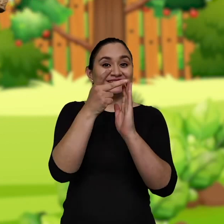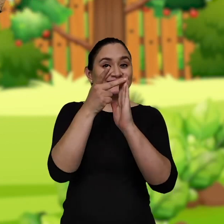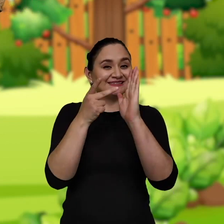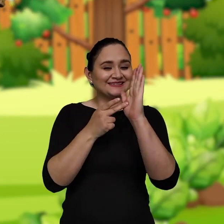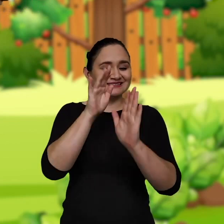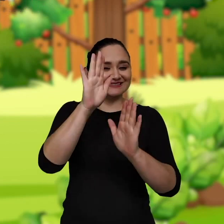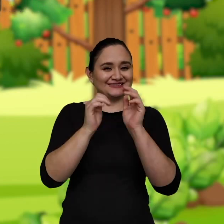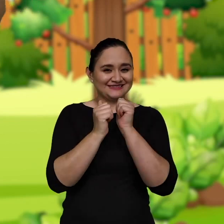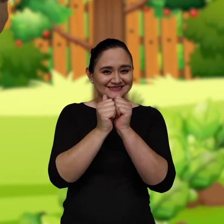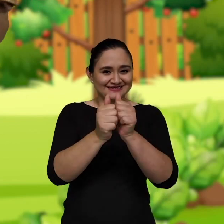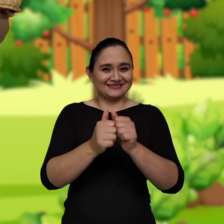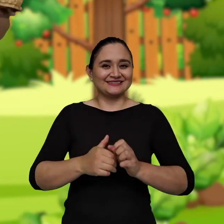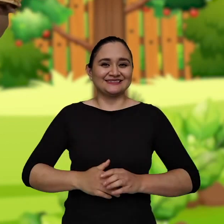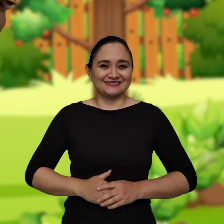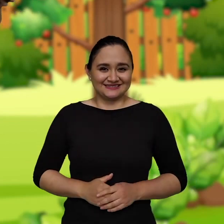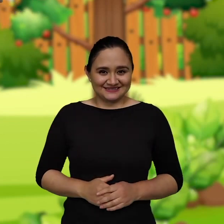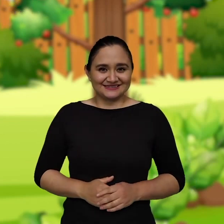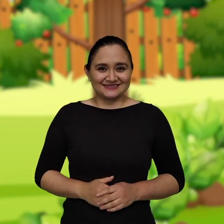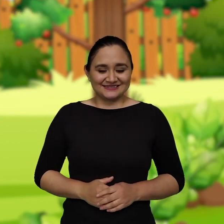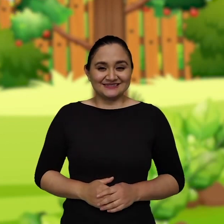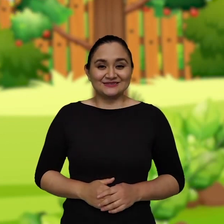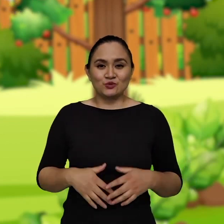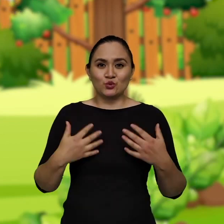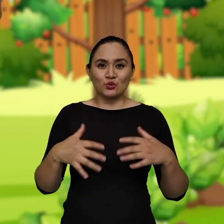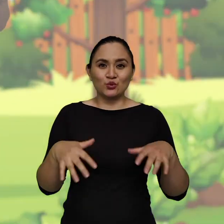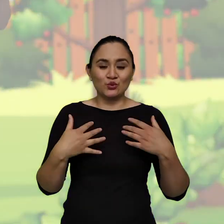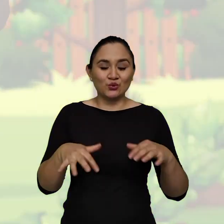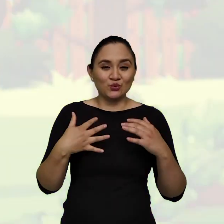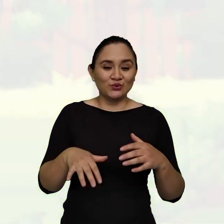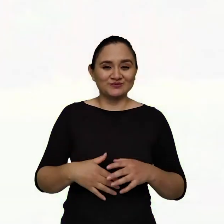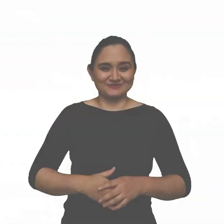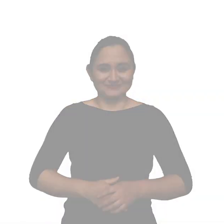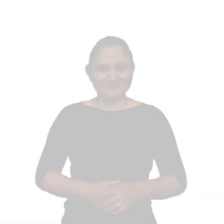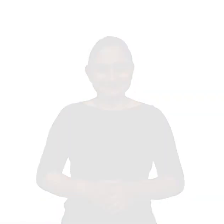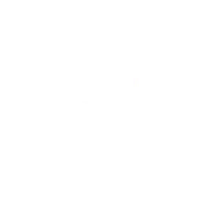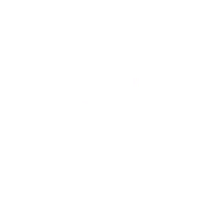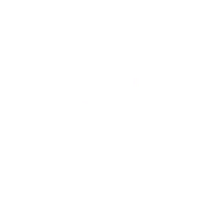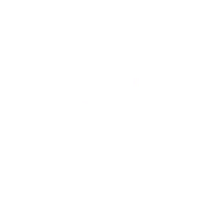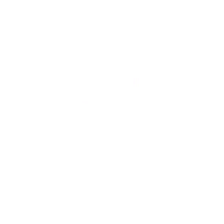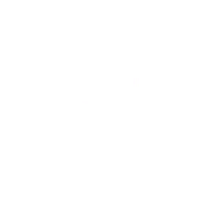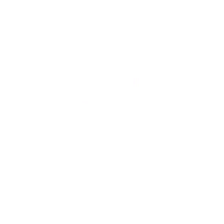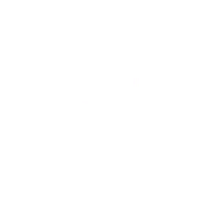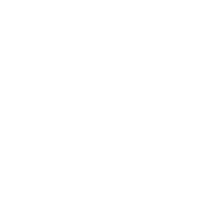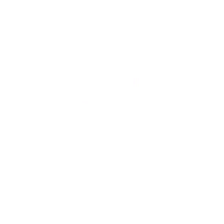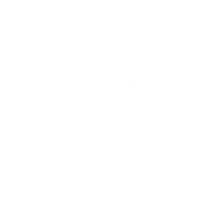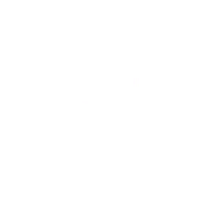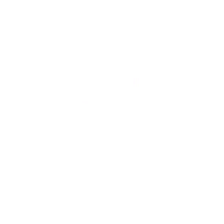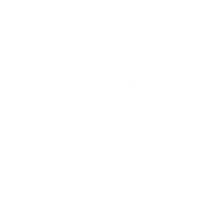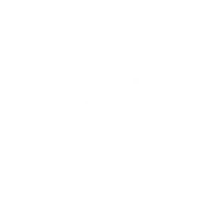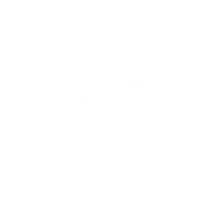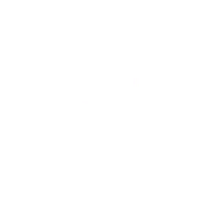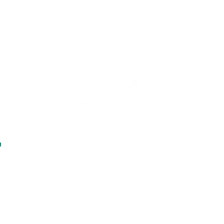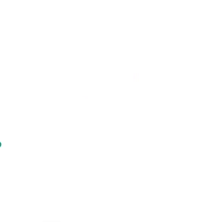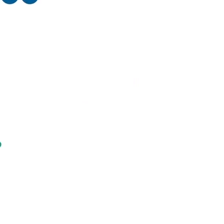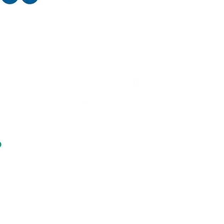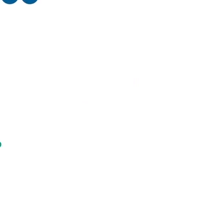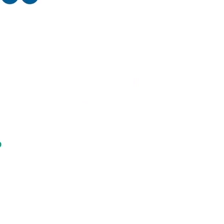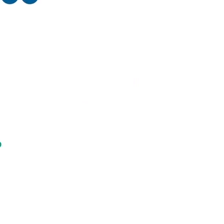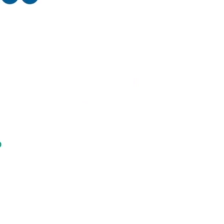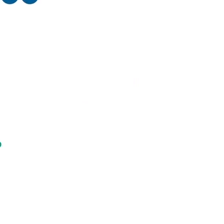aprendemos juntos en Educa Contigo. ¡Ay, qué rico!